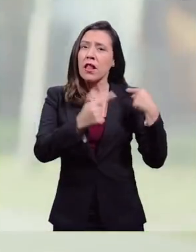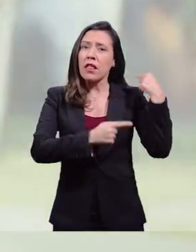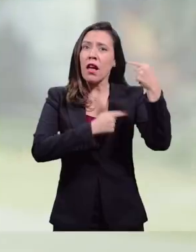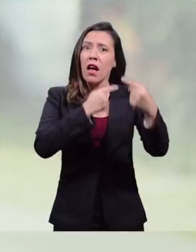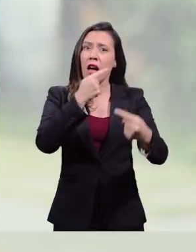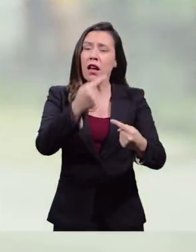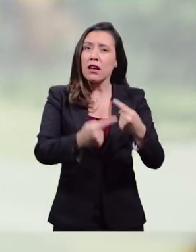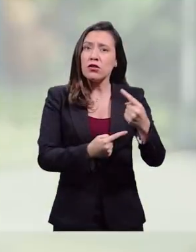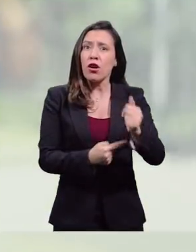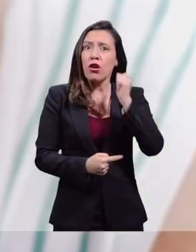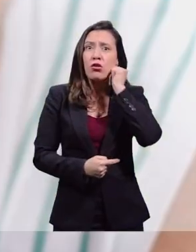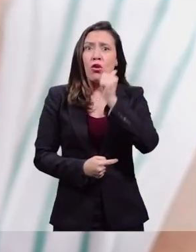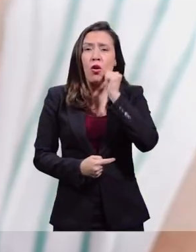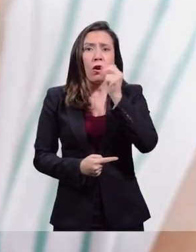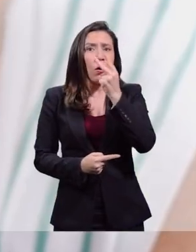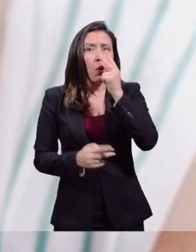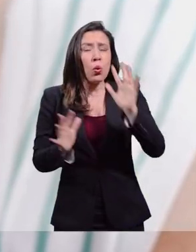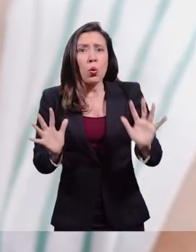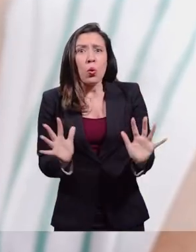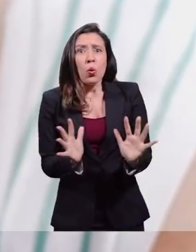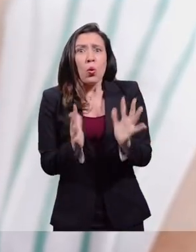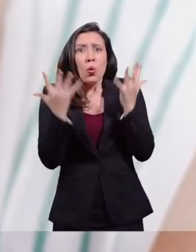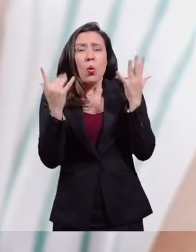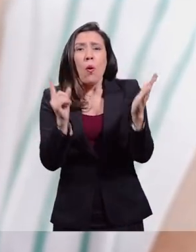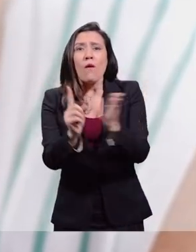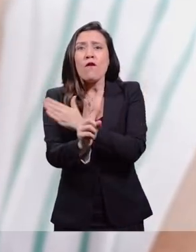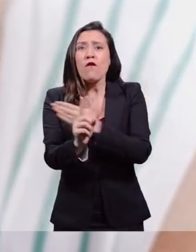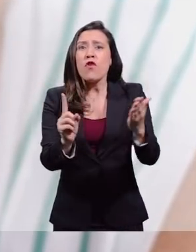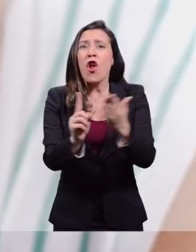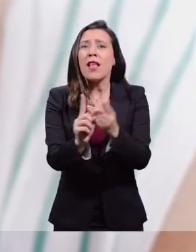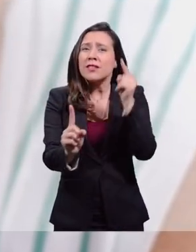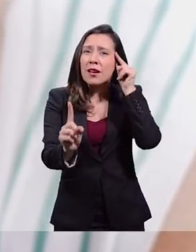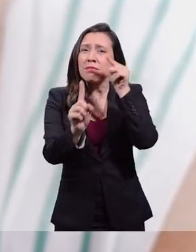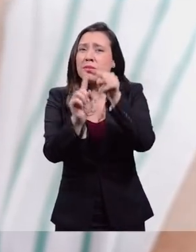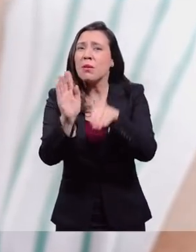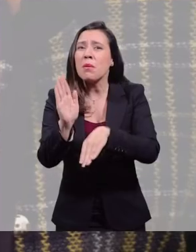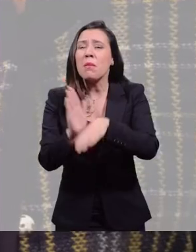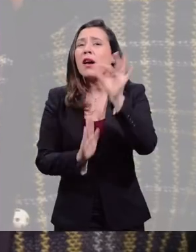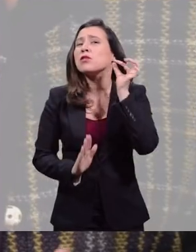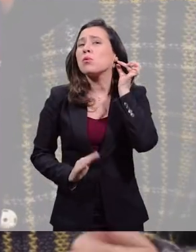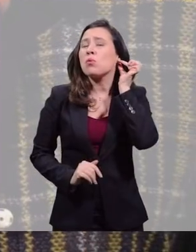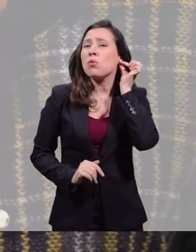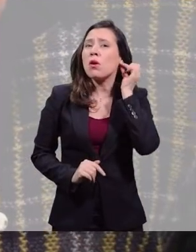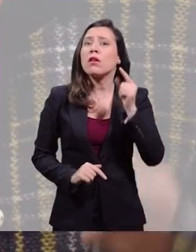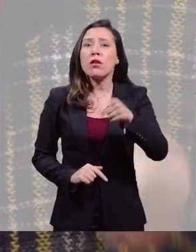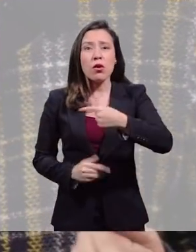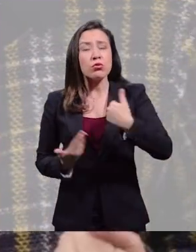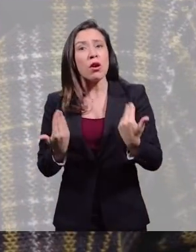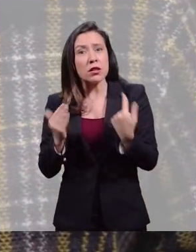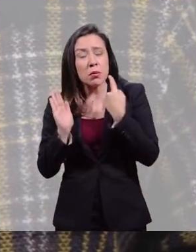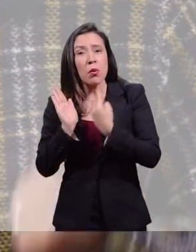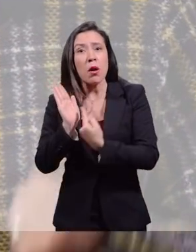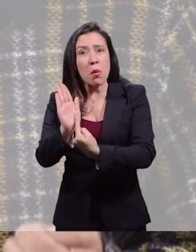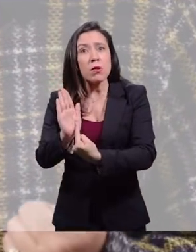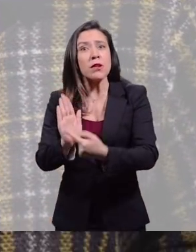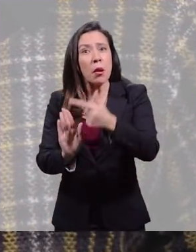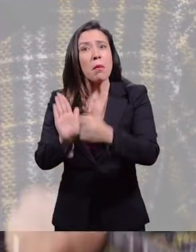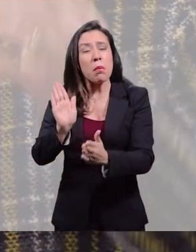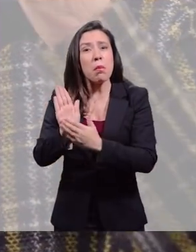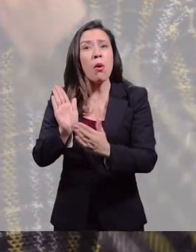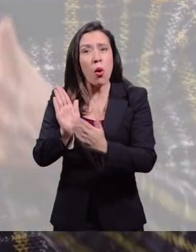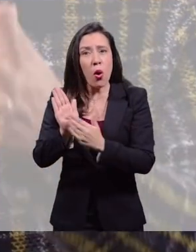nos impactan todos los días de violencia, especialmente contra la mujer. Por eso se requiere una señal